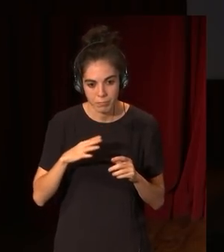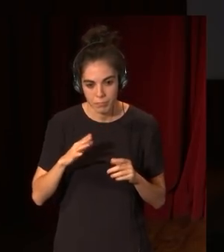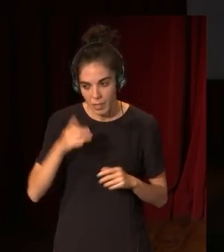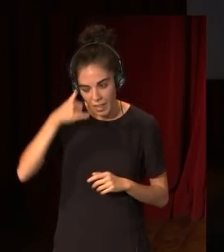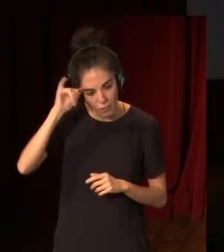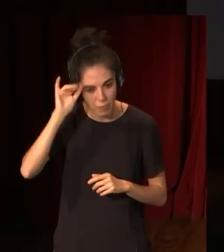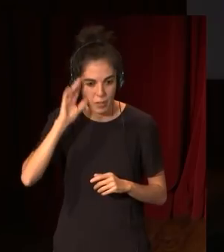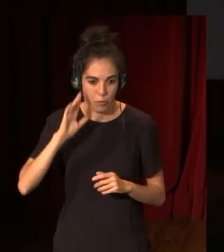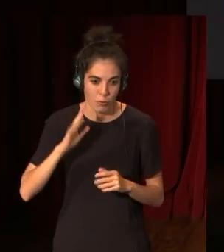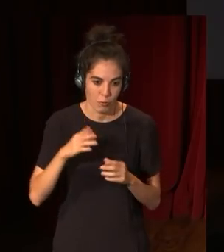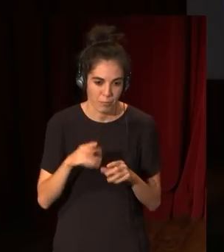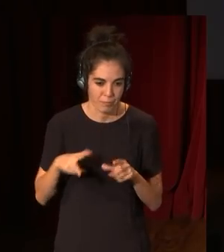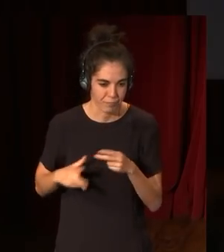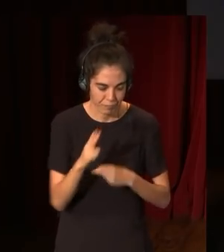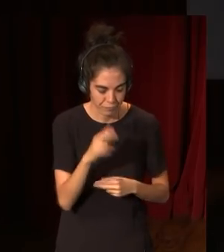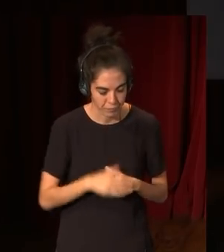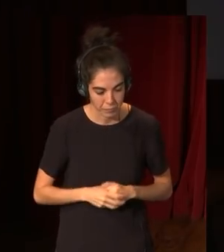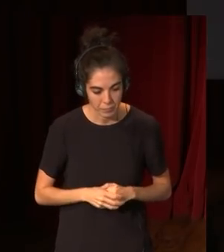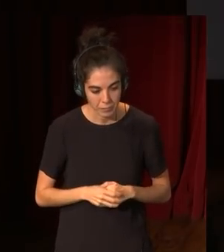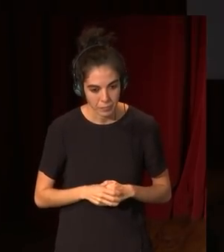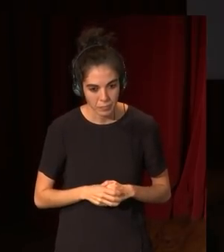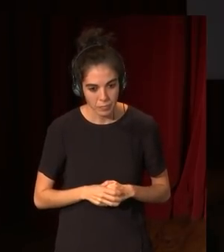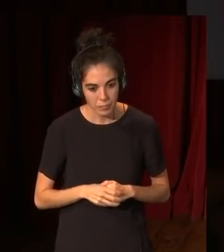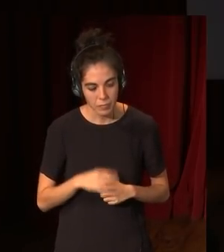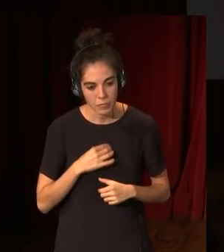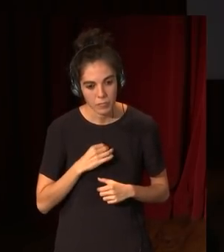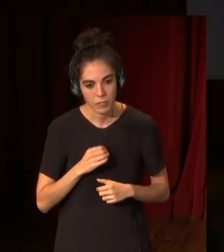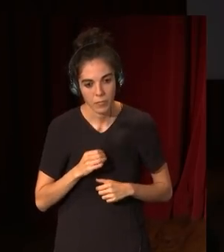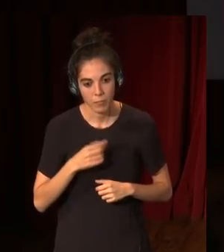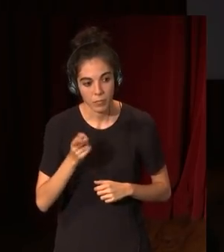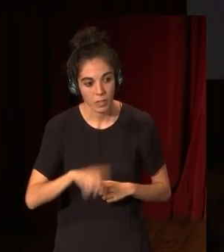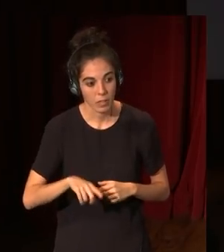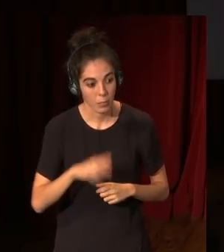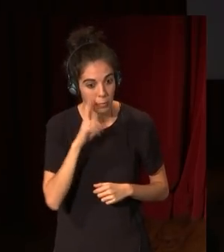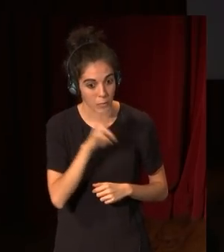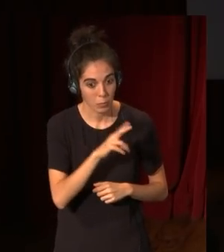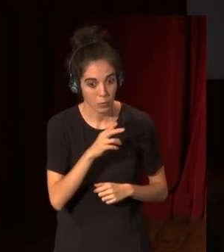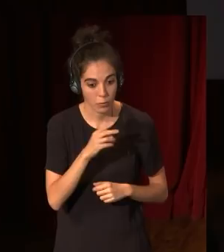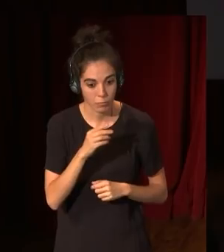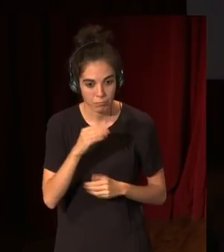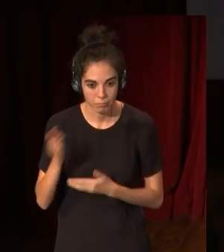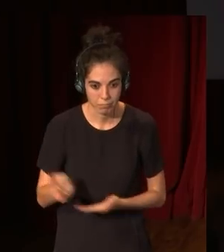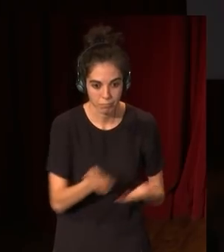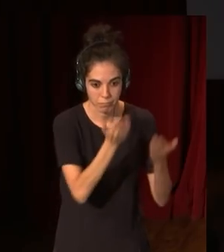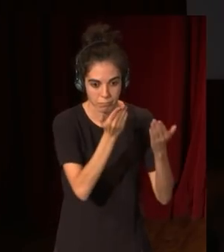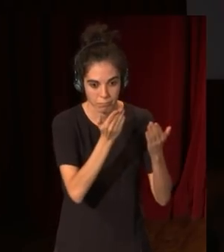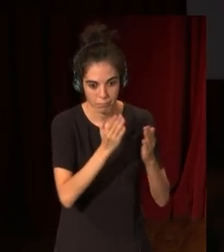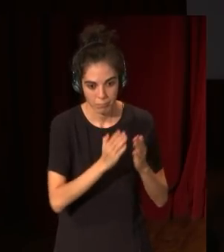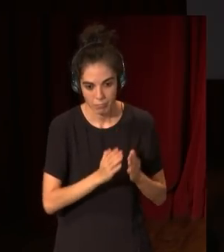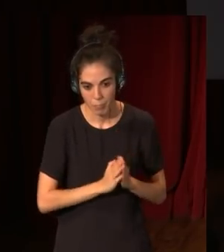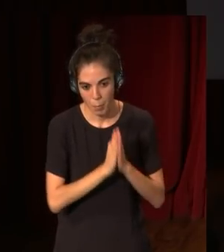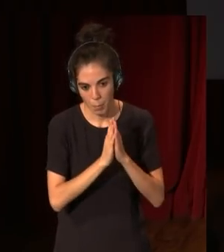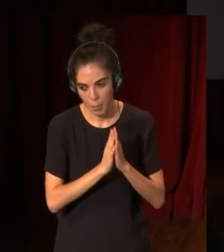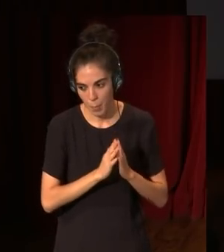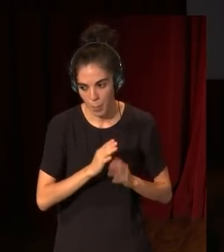infernales que aparecen en la parte alta y luego como son conducidos al paraíso una imagen sin